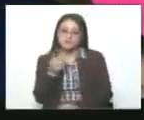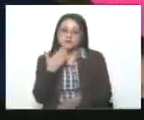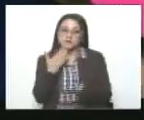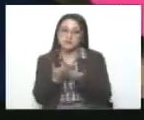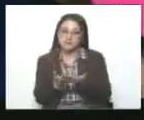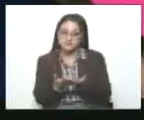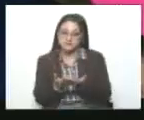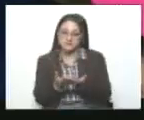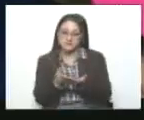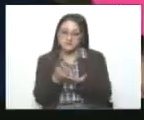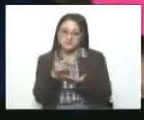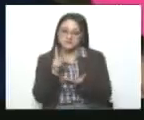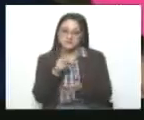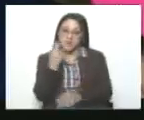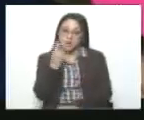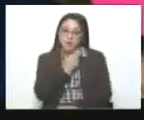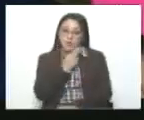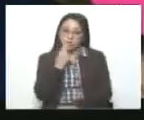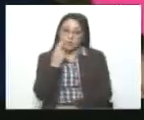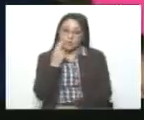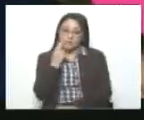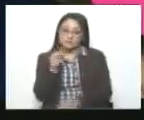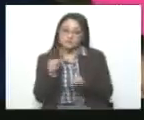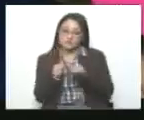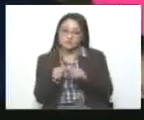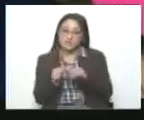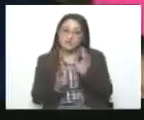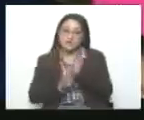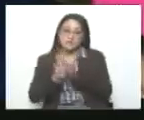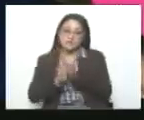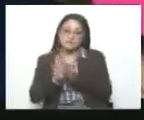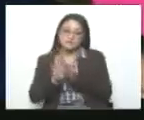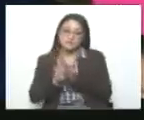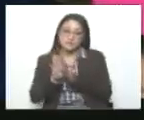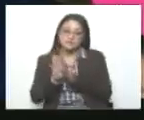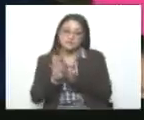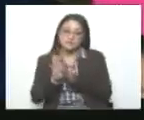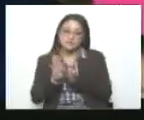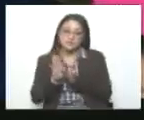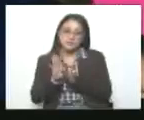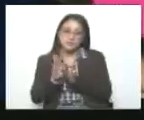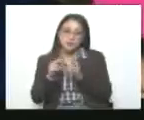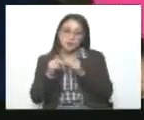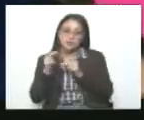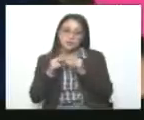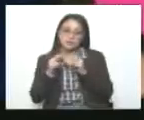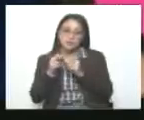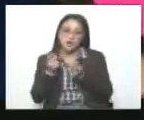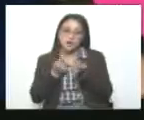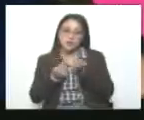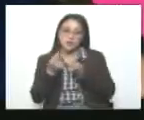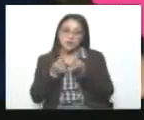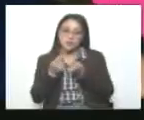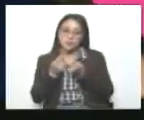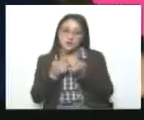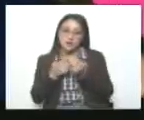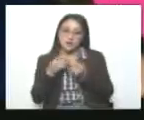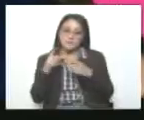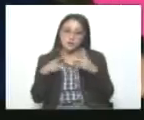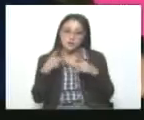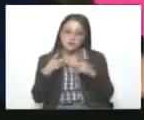agradecerle y además con el firme compromiso de seguir avanzando en la construcción de una economía